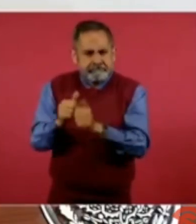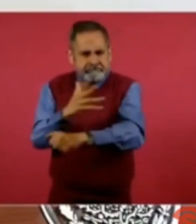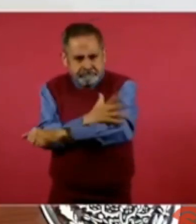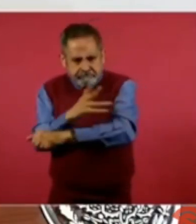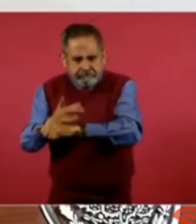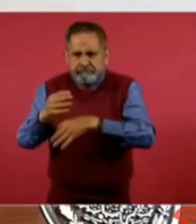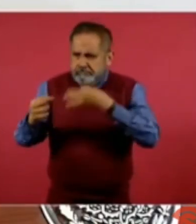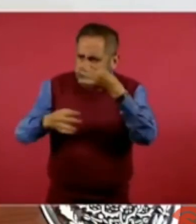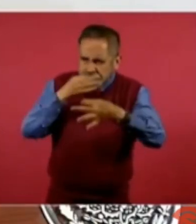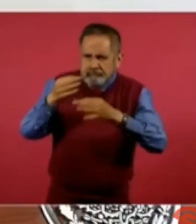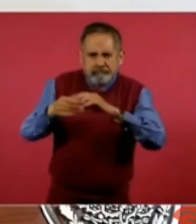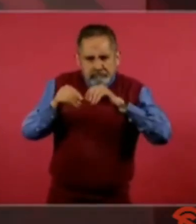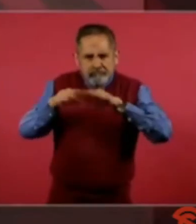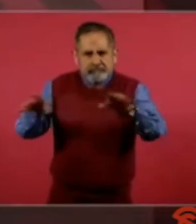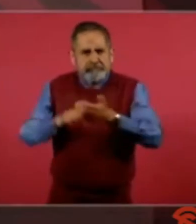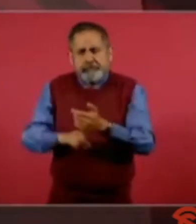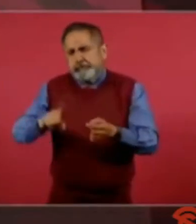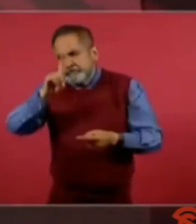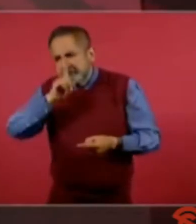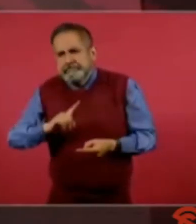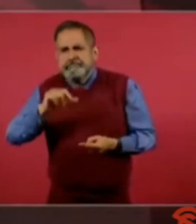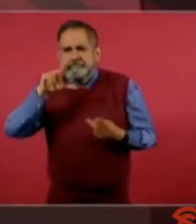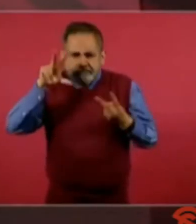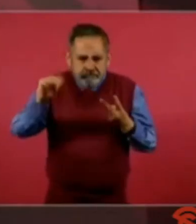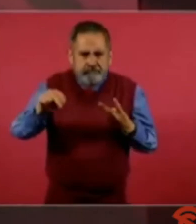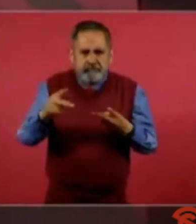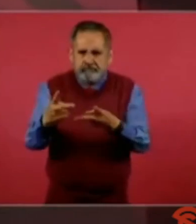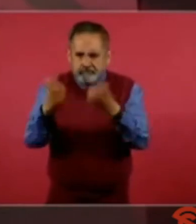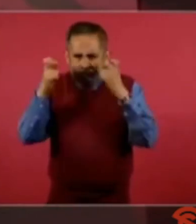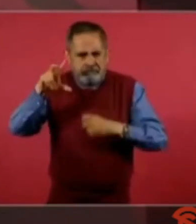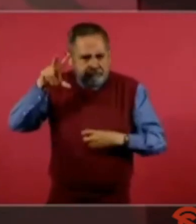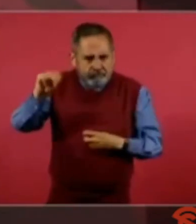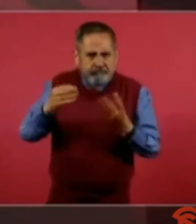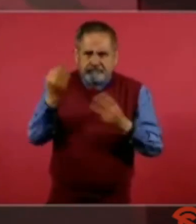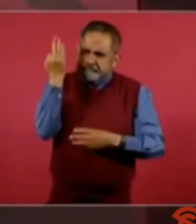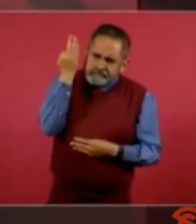honestidad no mentir no